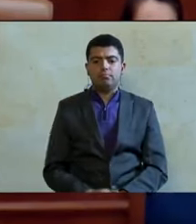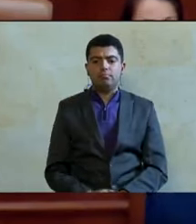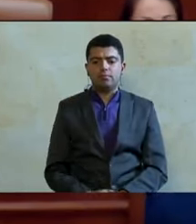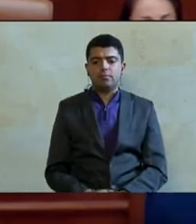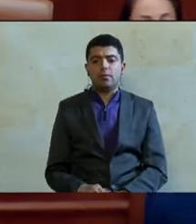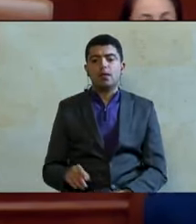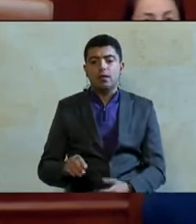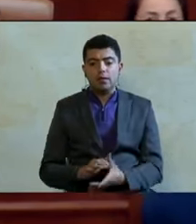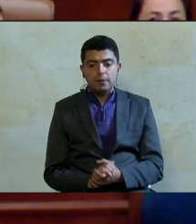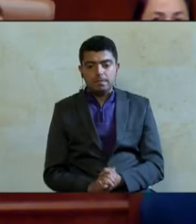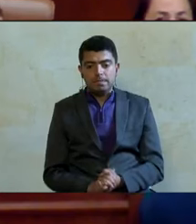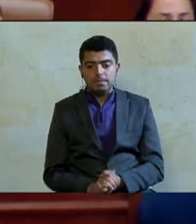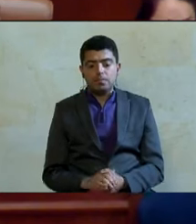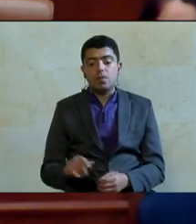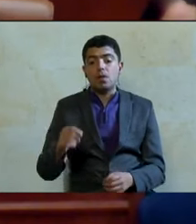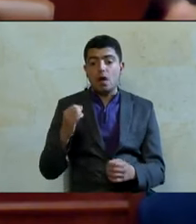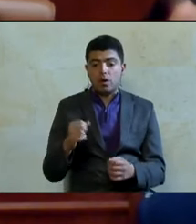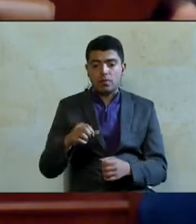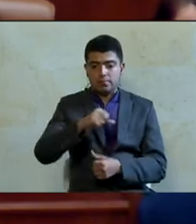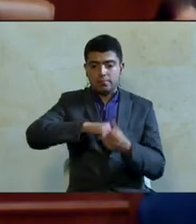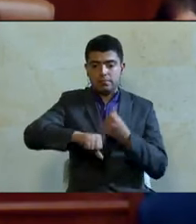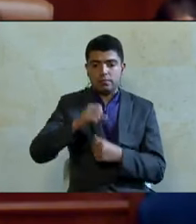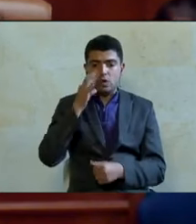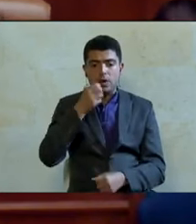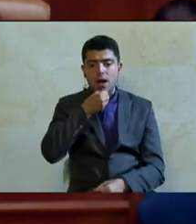representante Óscar Darío